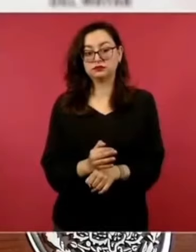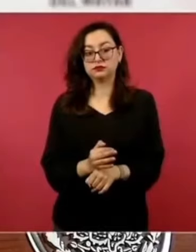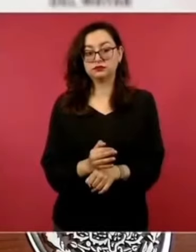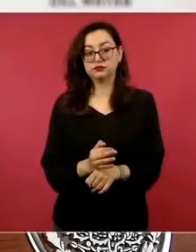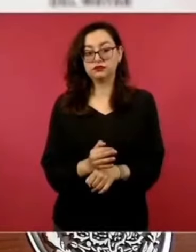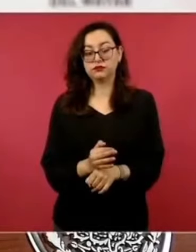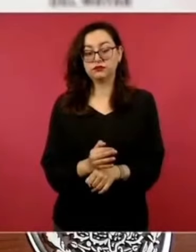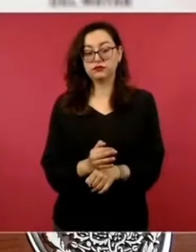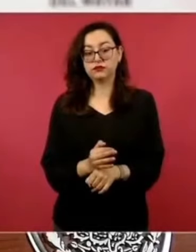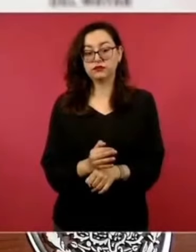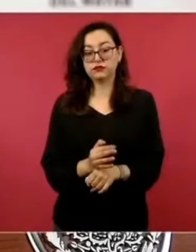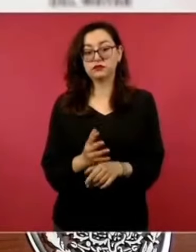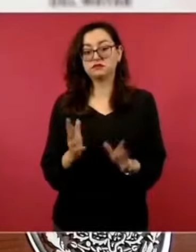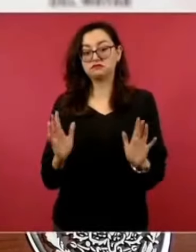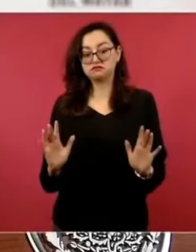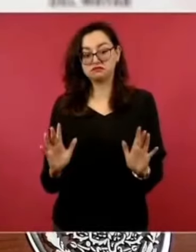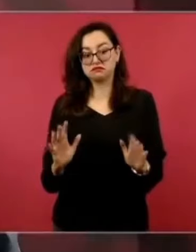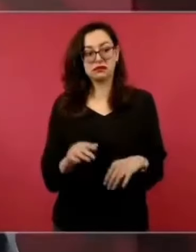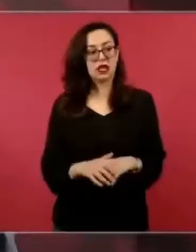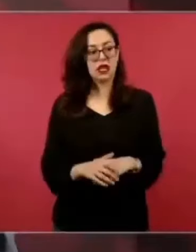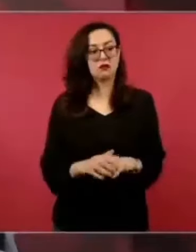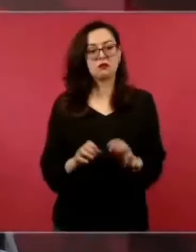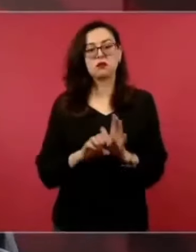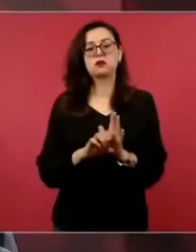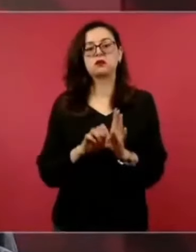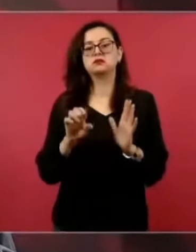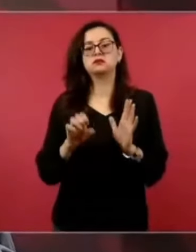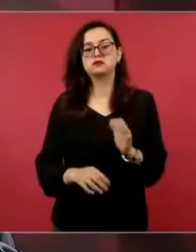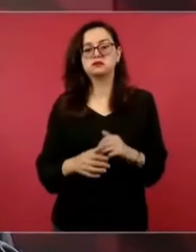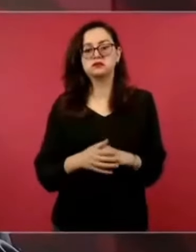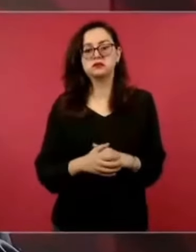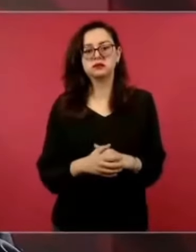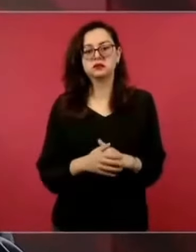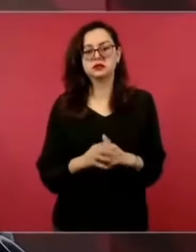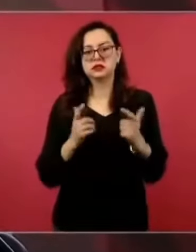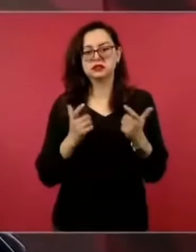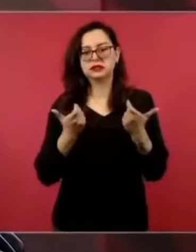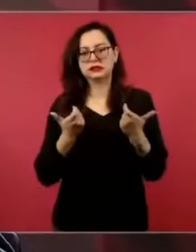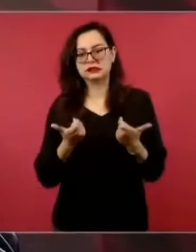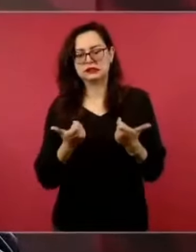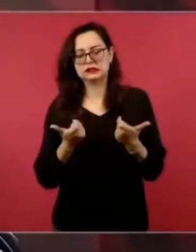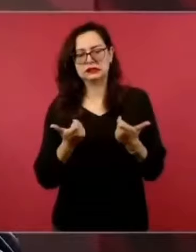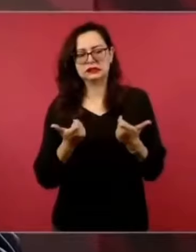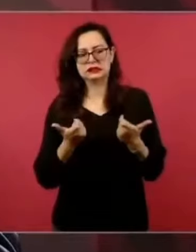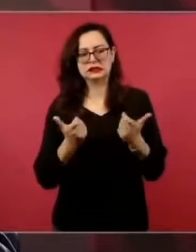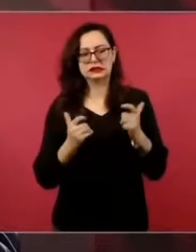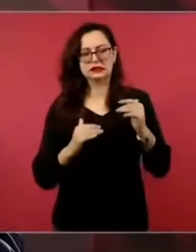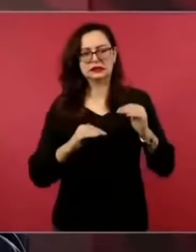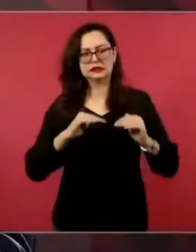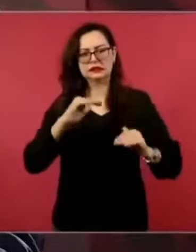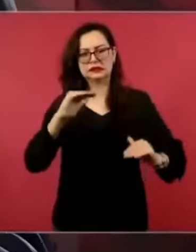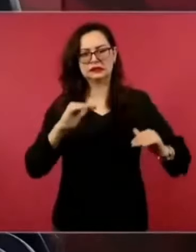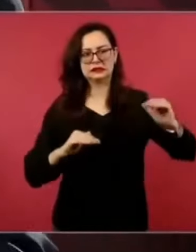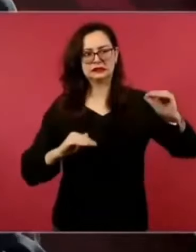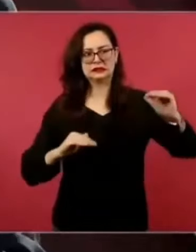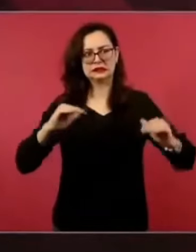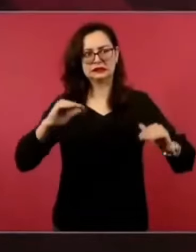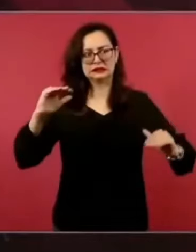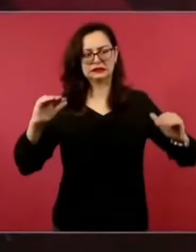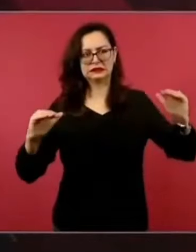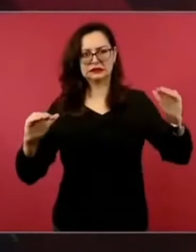financiera por ejemplo debemos nada más tener